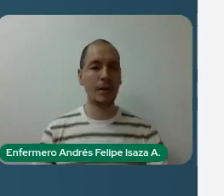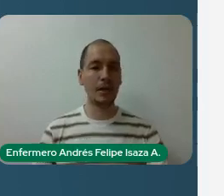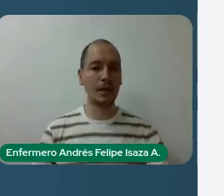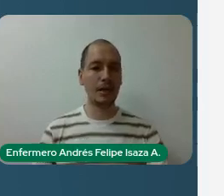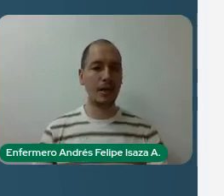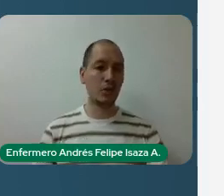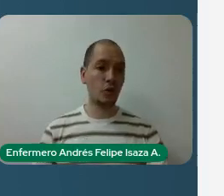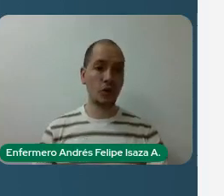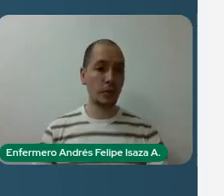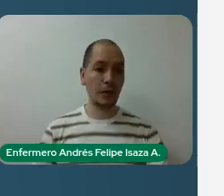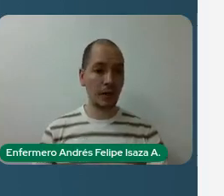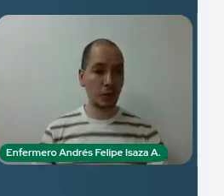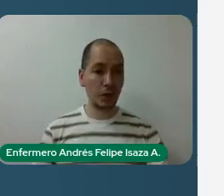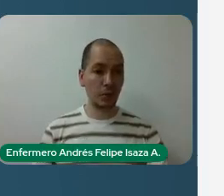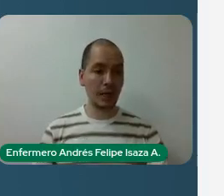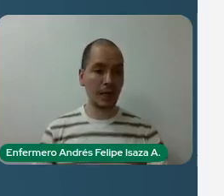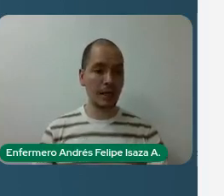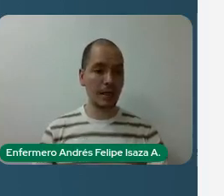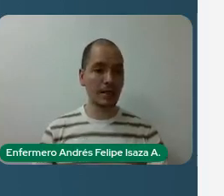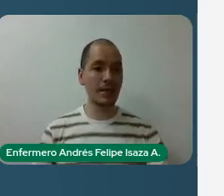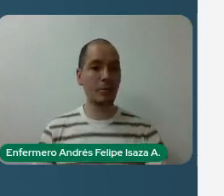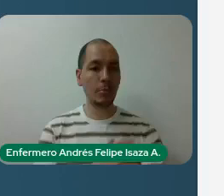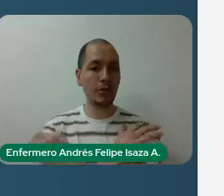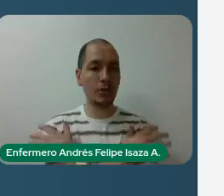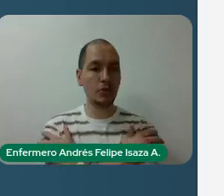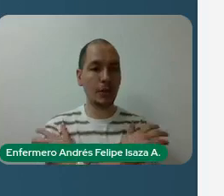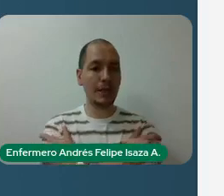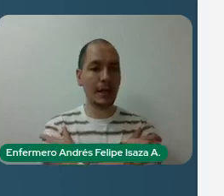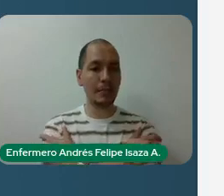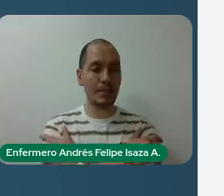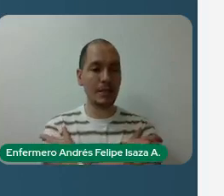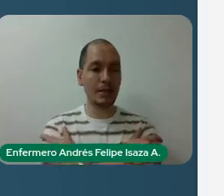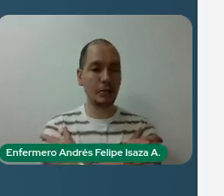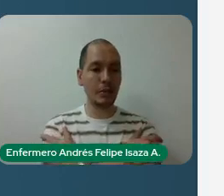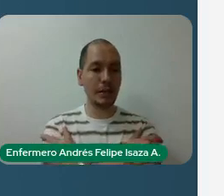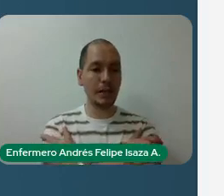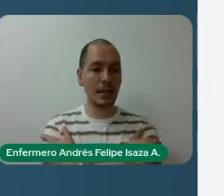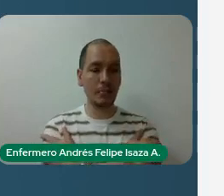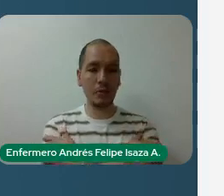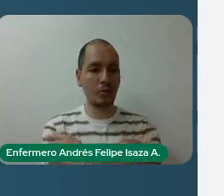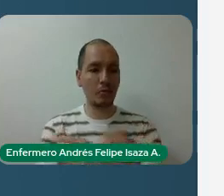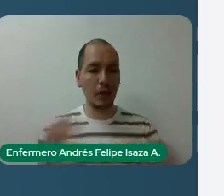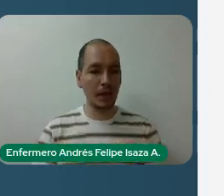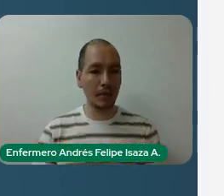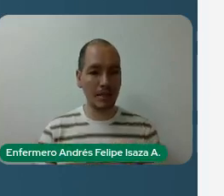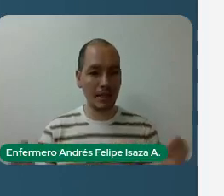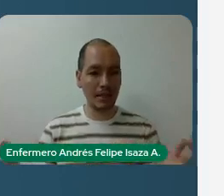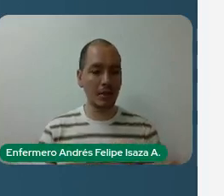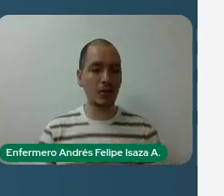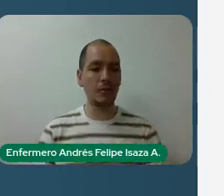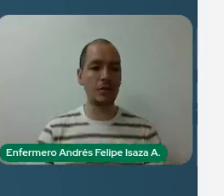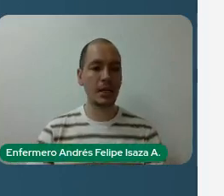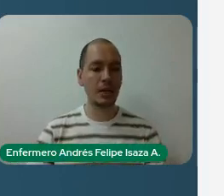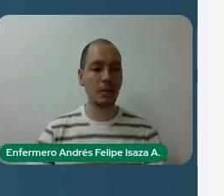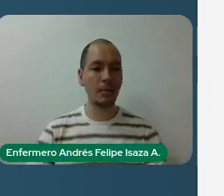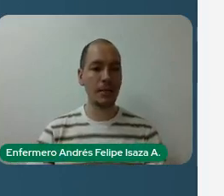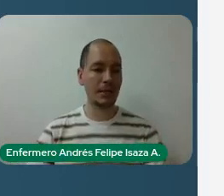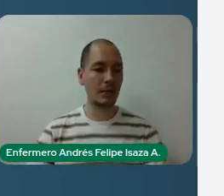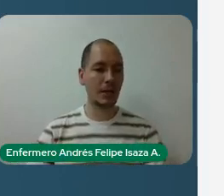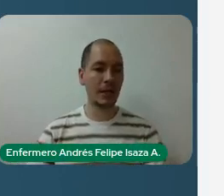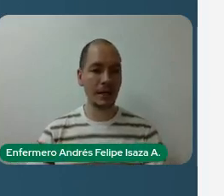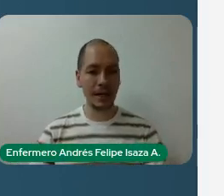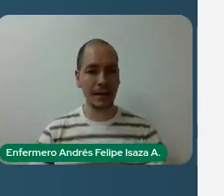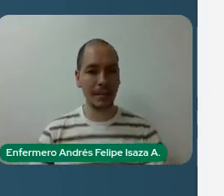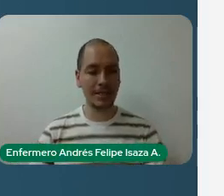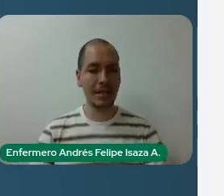de daño en la piel. 2, puede haber algún tipo de caída, es decir, al momento de sujetar al paciente por parte del equipo, puede el paciente en medio del forcejeo